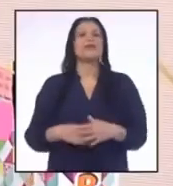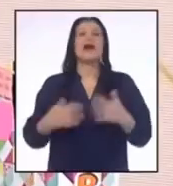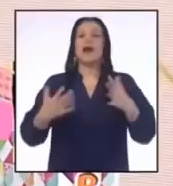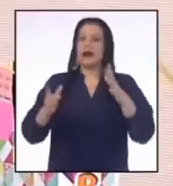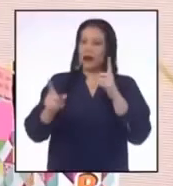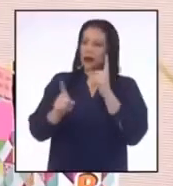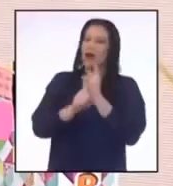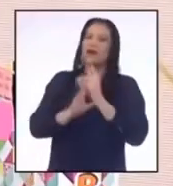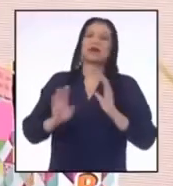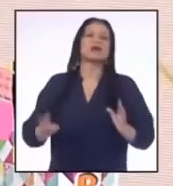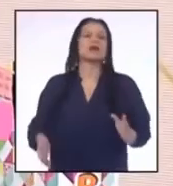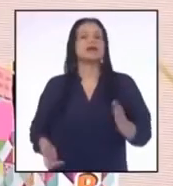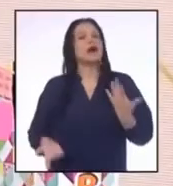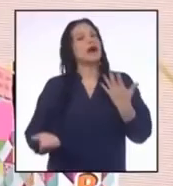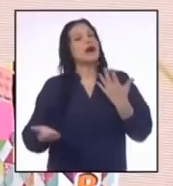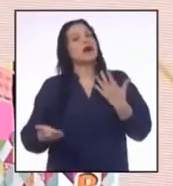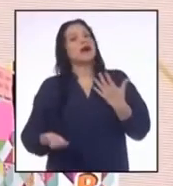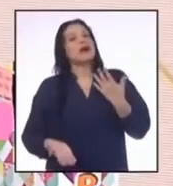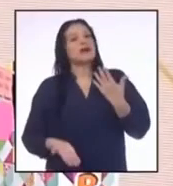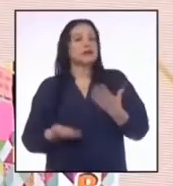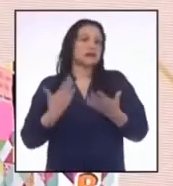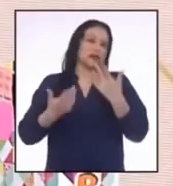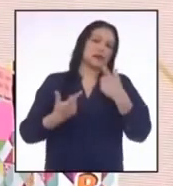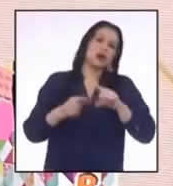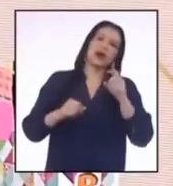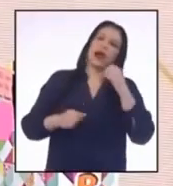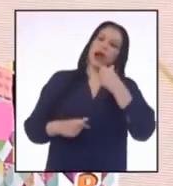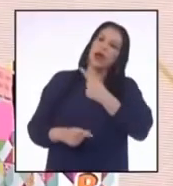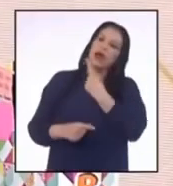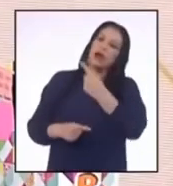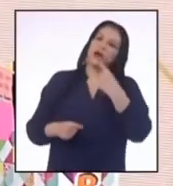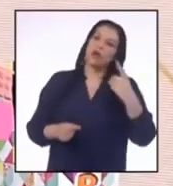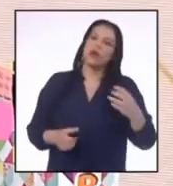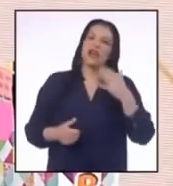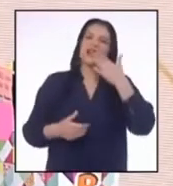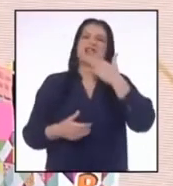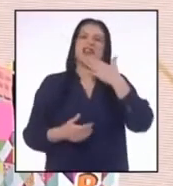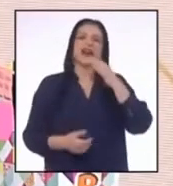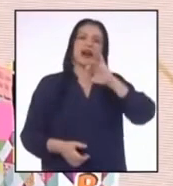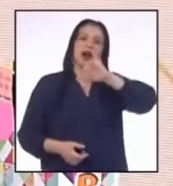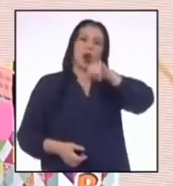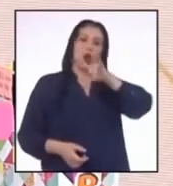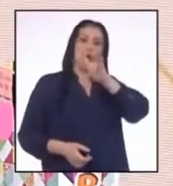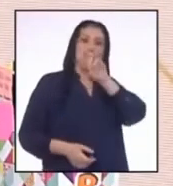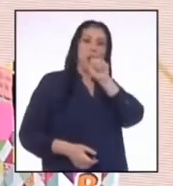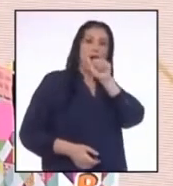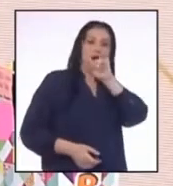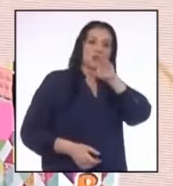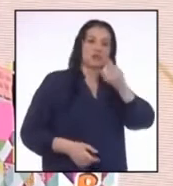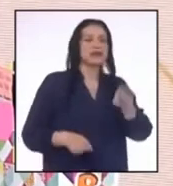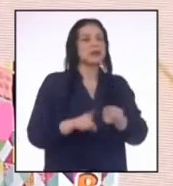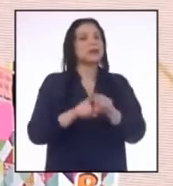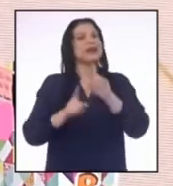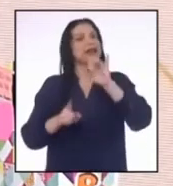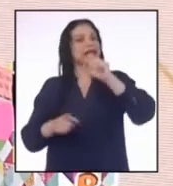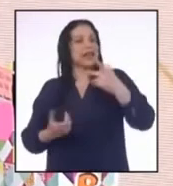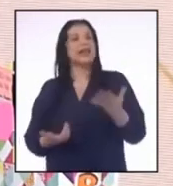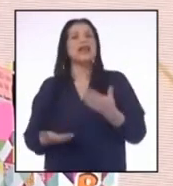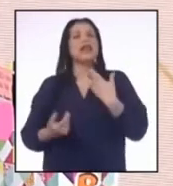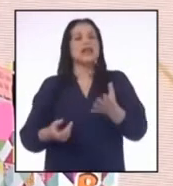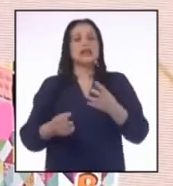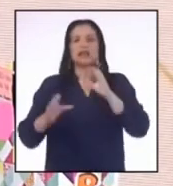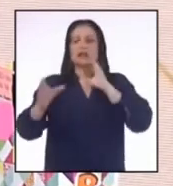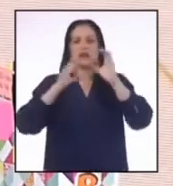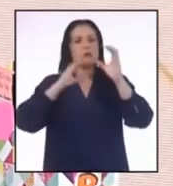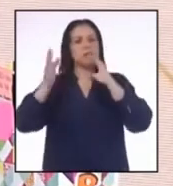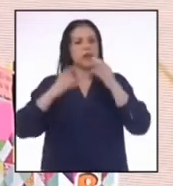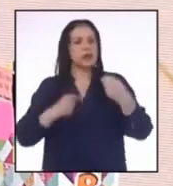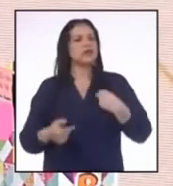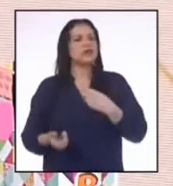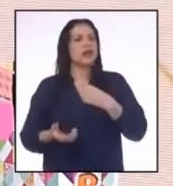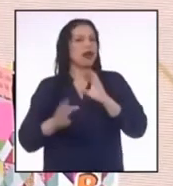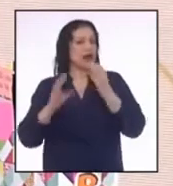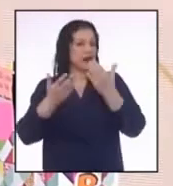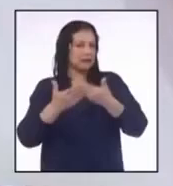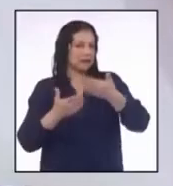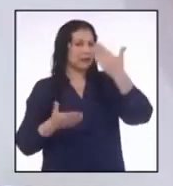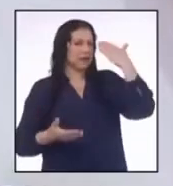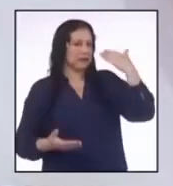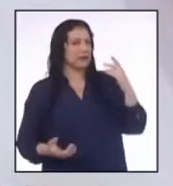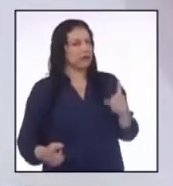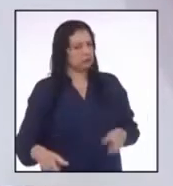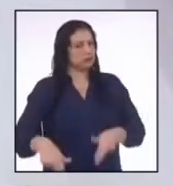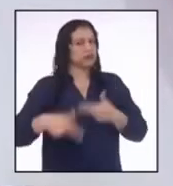Así es, aunque siendo honestos, esas posturas le pertenecen a Juan José y a Icheli, quienes se comunicaron con nosotros en el programa